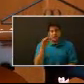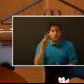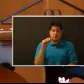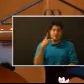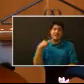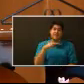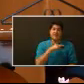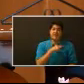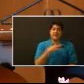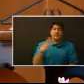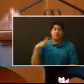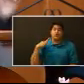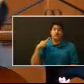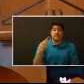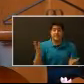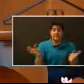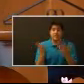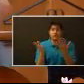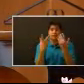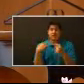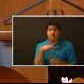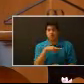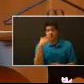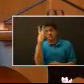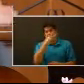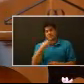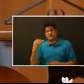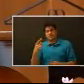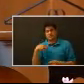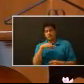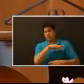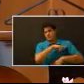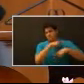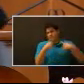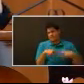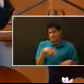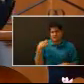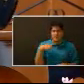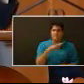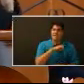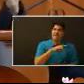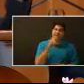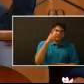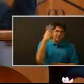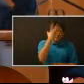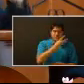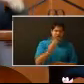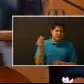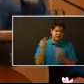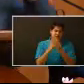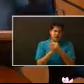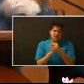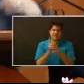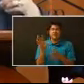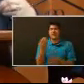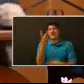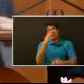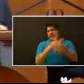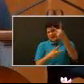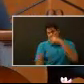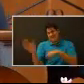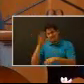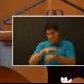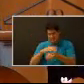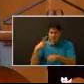nos motive a nuestro corazón, a nuestro espíritu, para que sea un espíritu de oración el que descienda